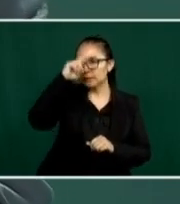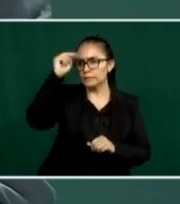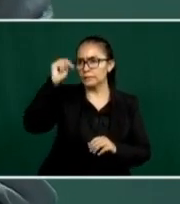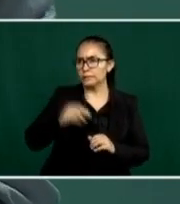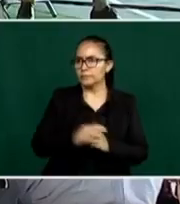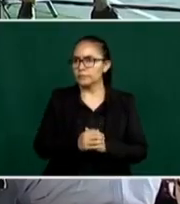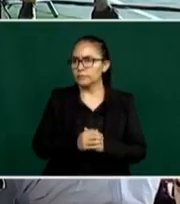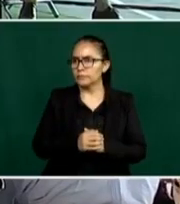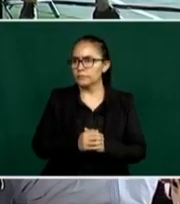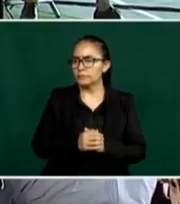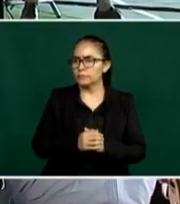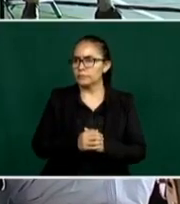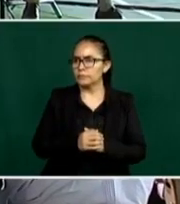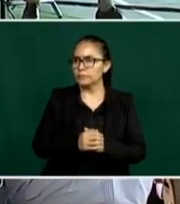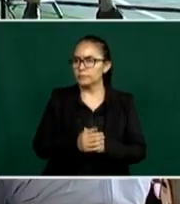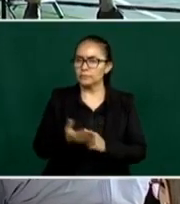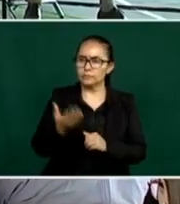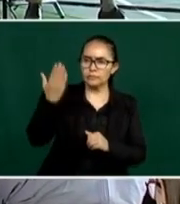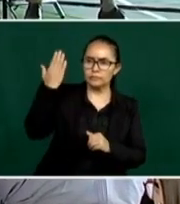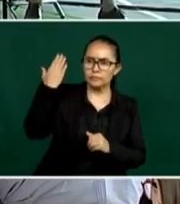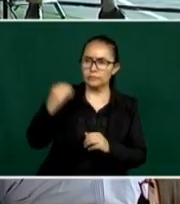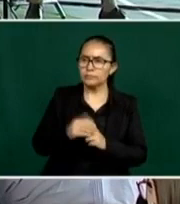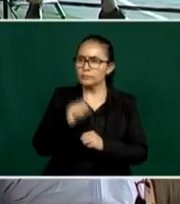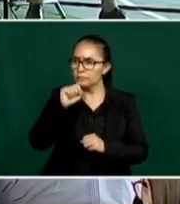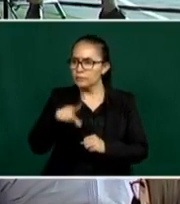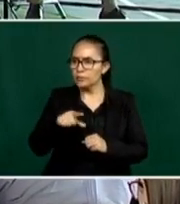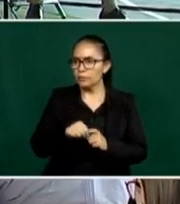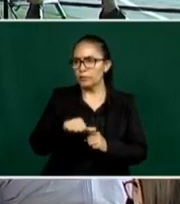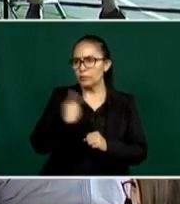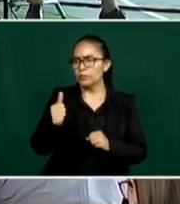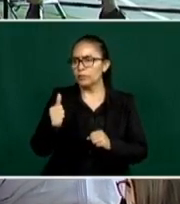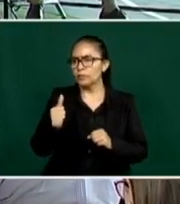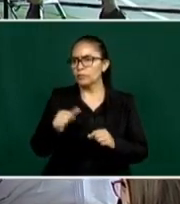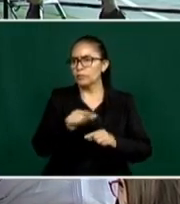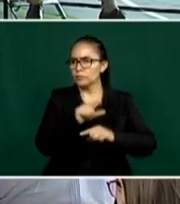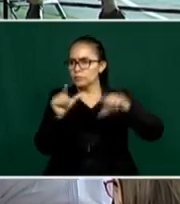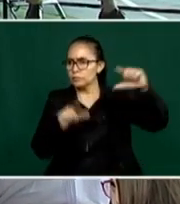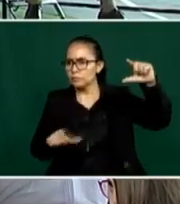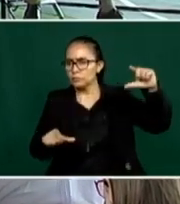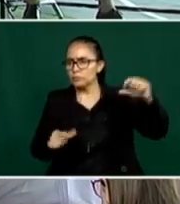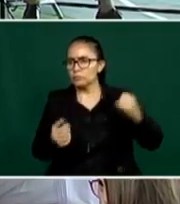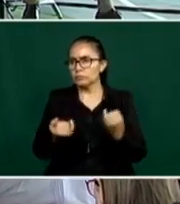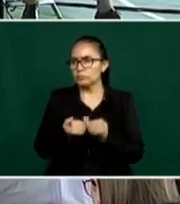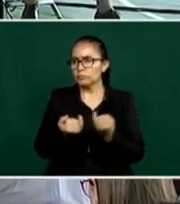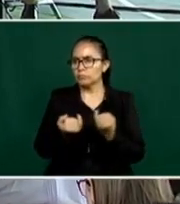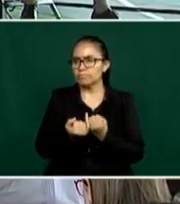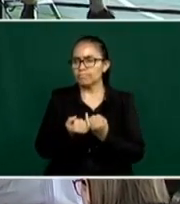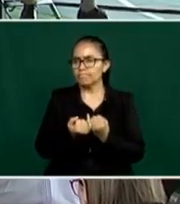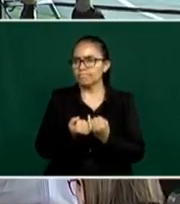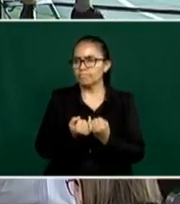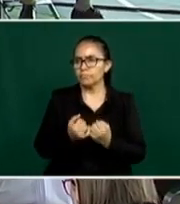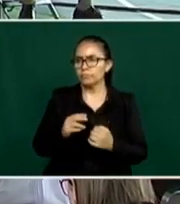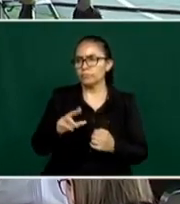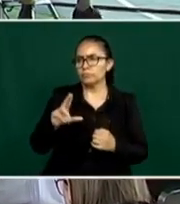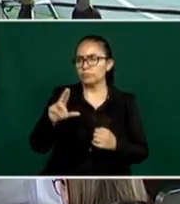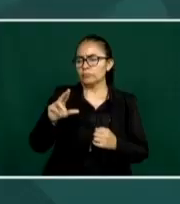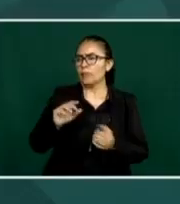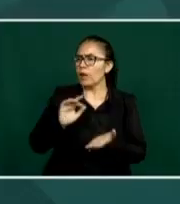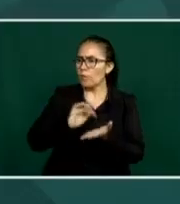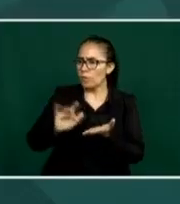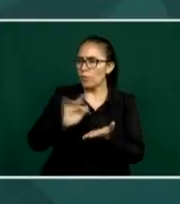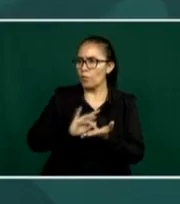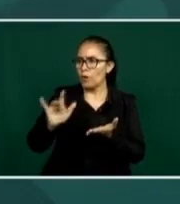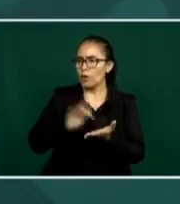en Nayarit, está documentado, y también en otras partes del país. Todo eso se termina por completo.